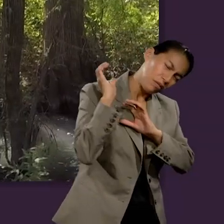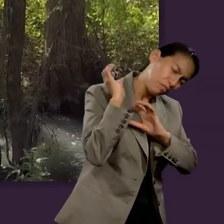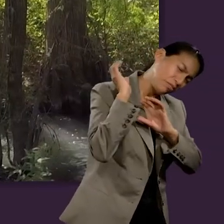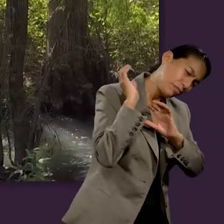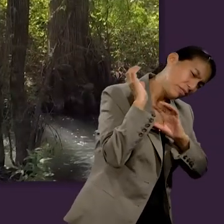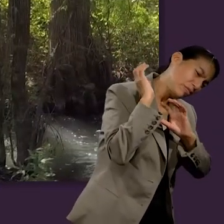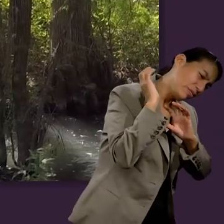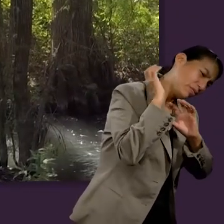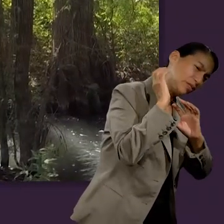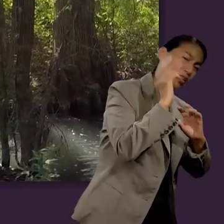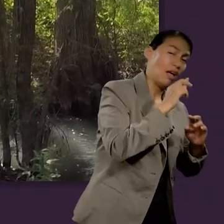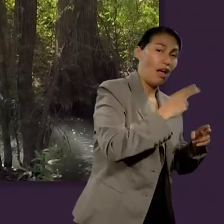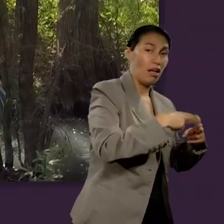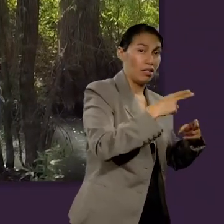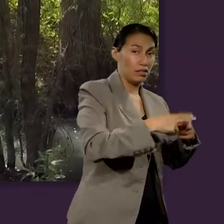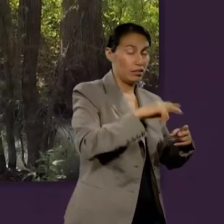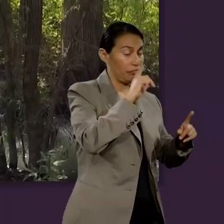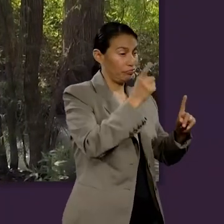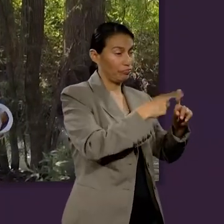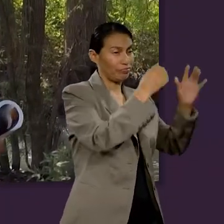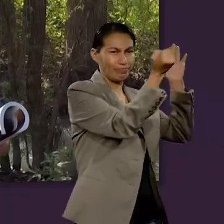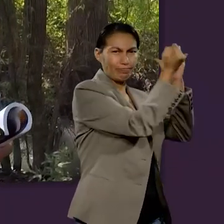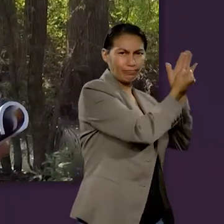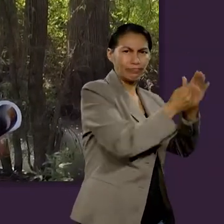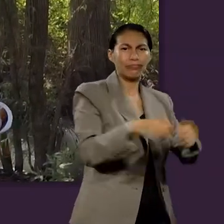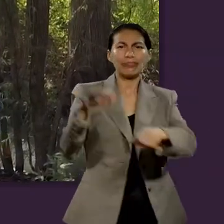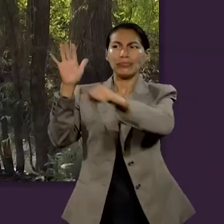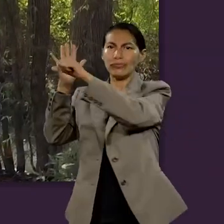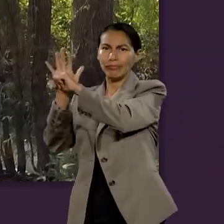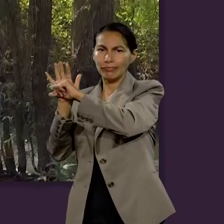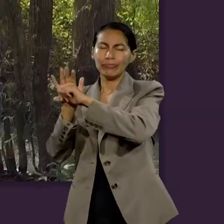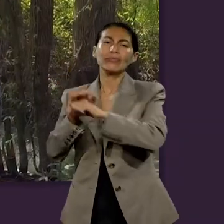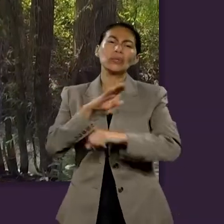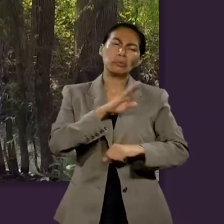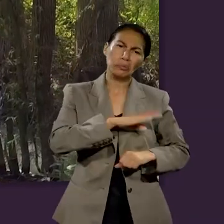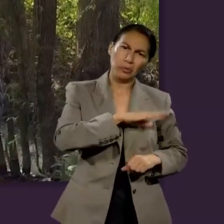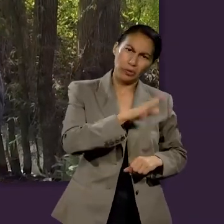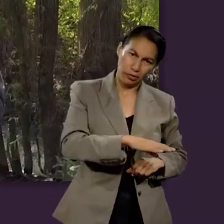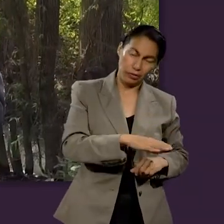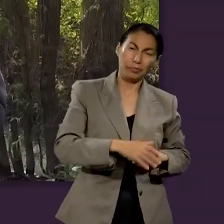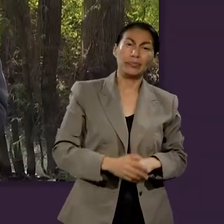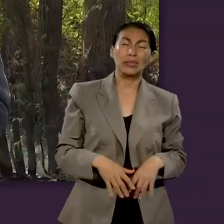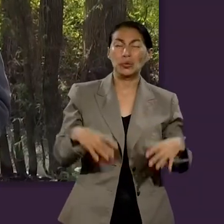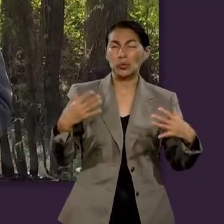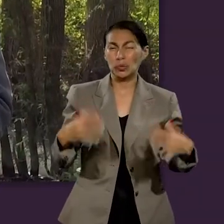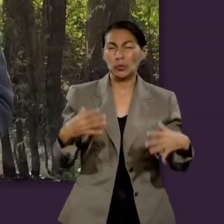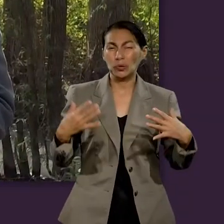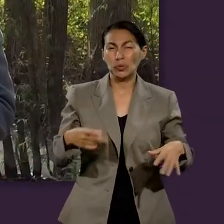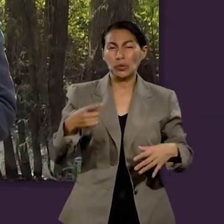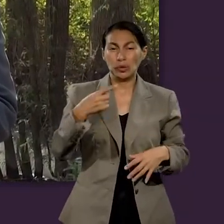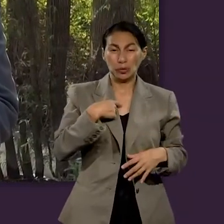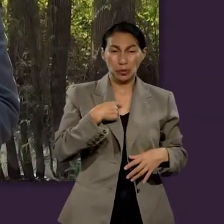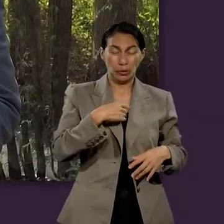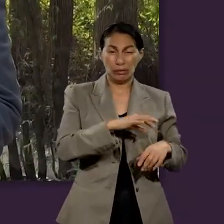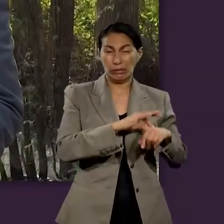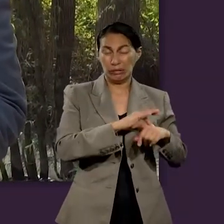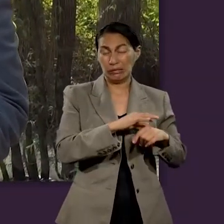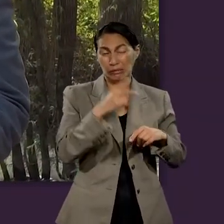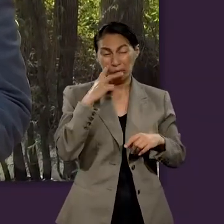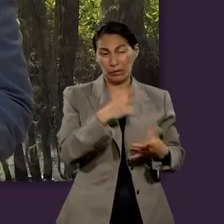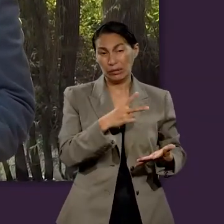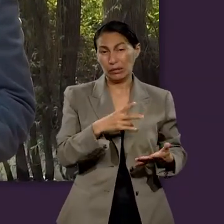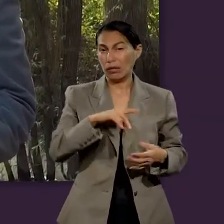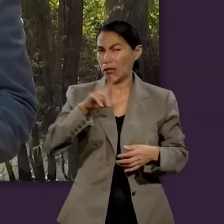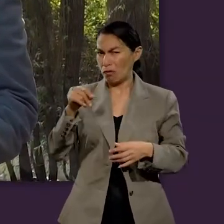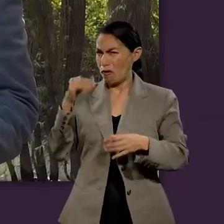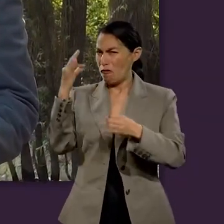juicio final, y me llamó la atención de ustedes, lo vieron el día viernes, el día del juicio final se va a exhibir la cruz. Como un punto